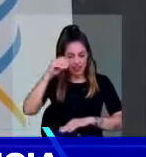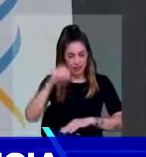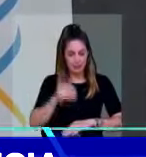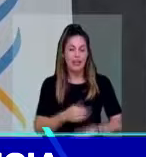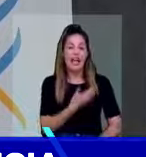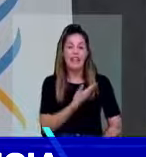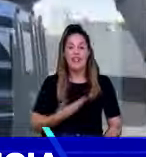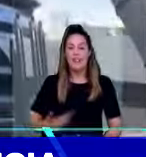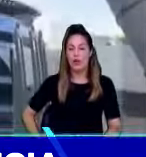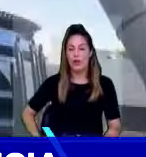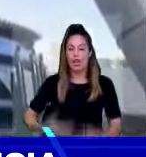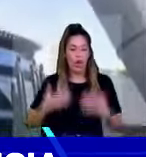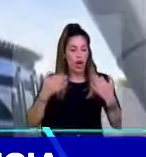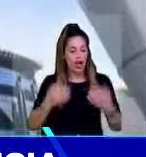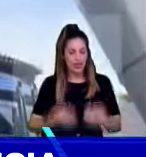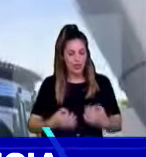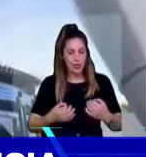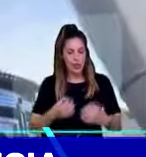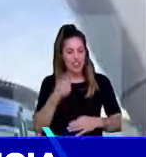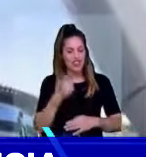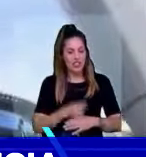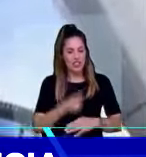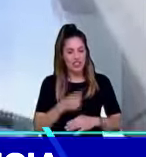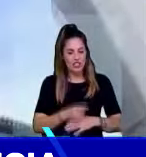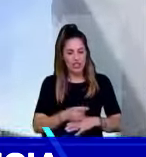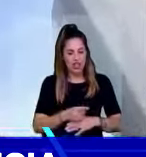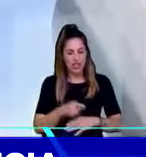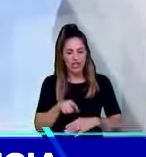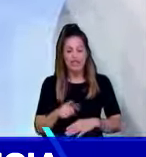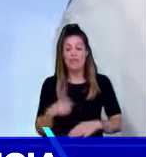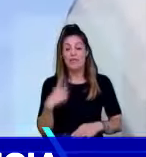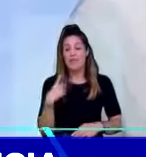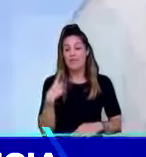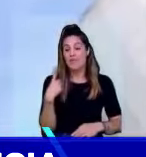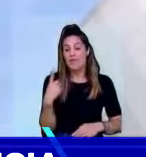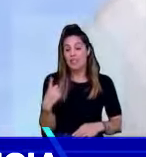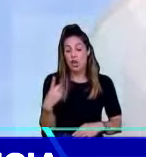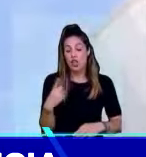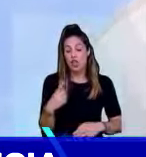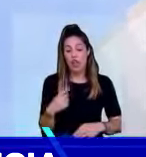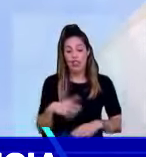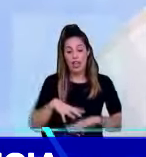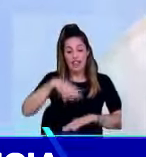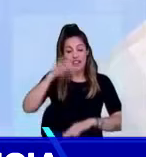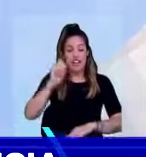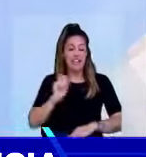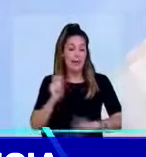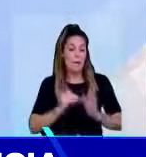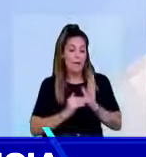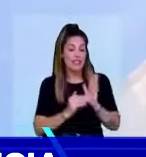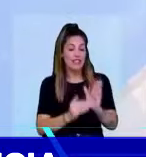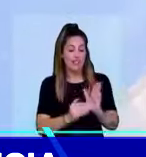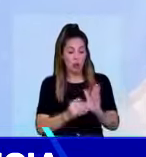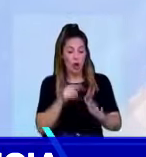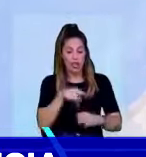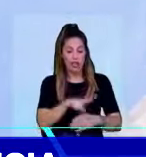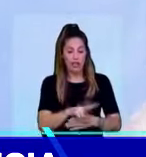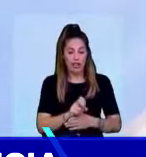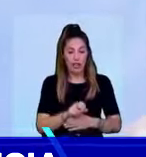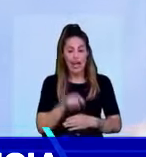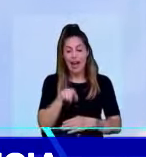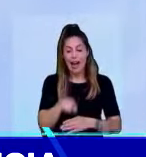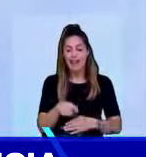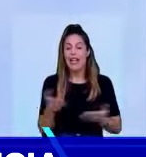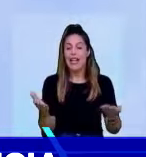el gobierno aseguran que la definición recae en el directorio de Antel, que es quien presentó el caso a la fiscalía. Y allí, la actual